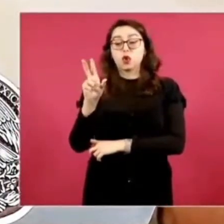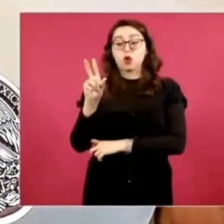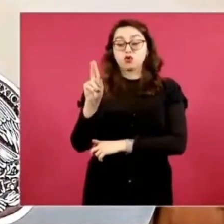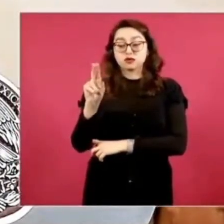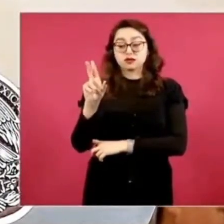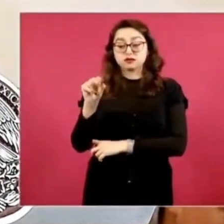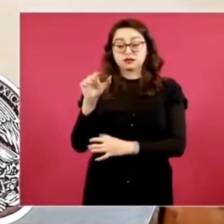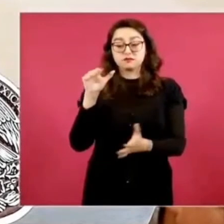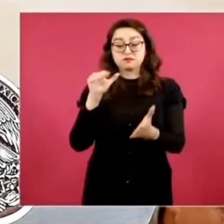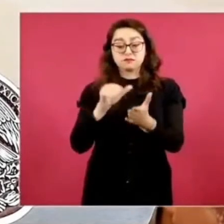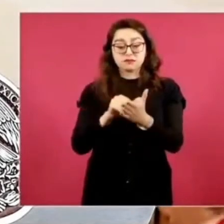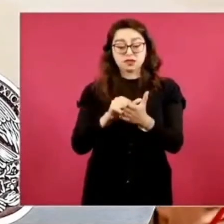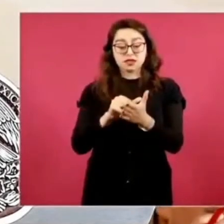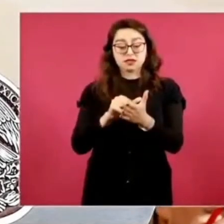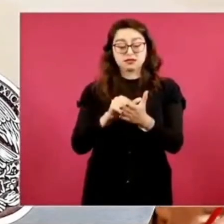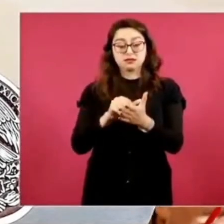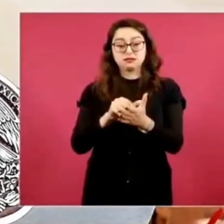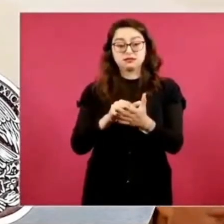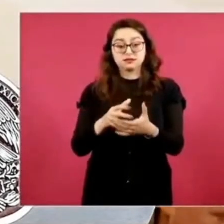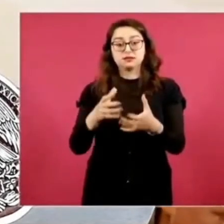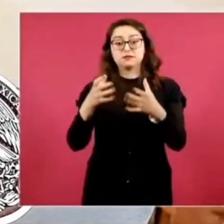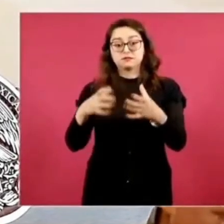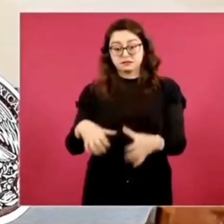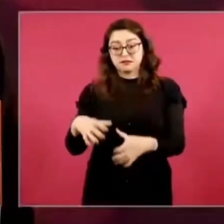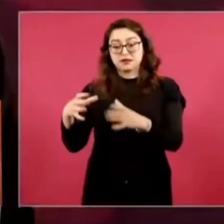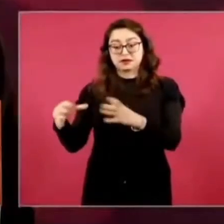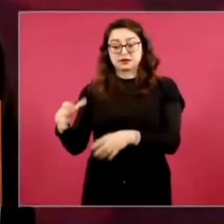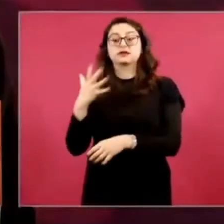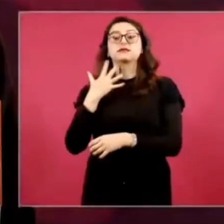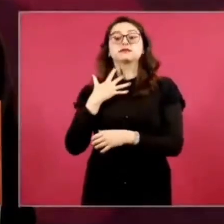barriles de gasolinas,